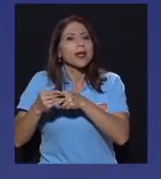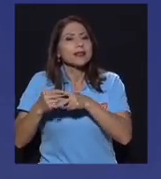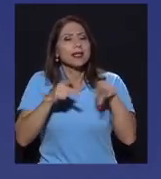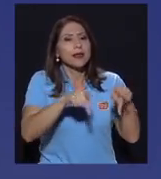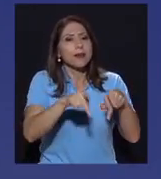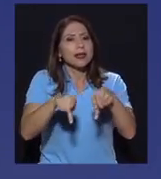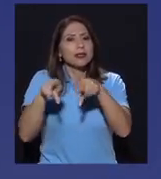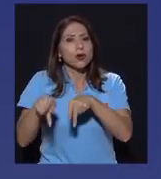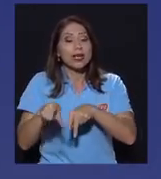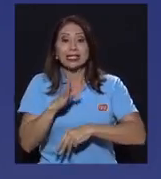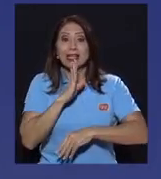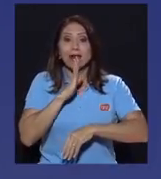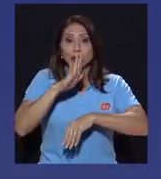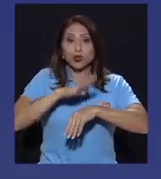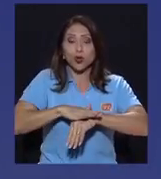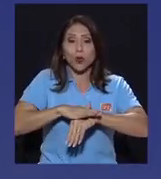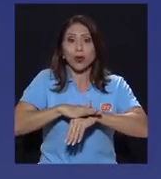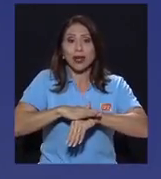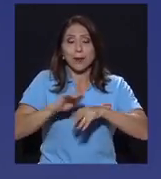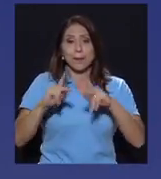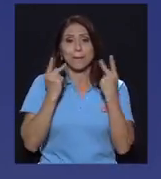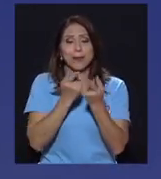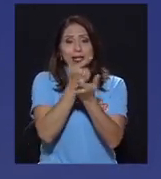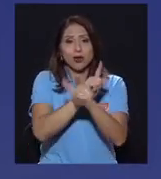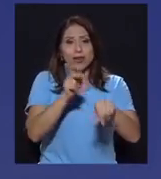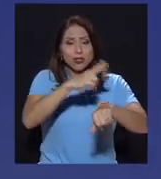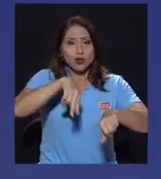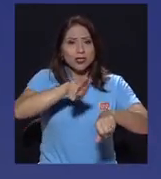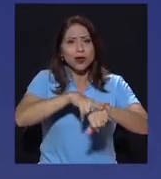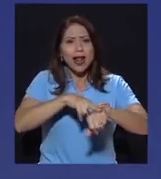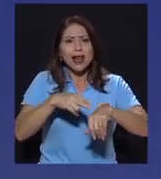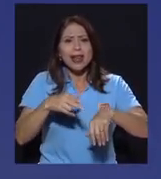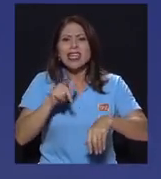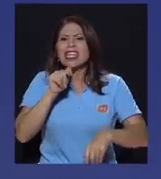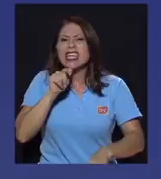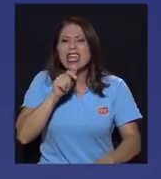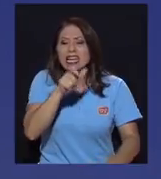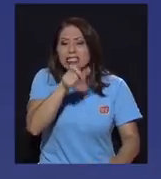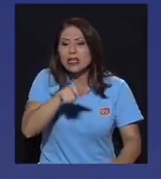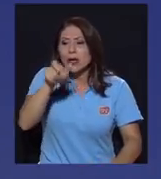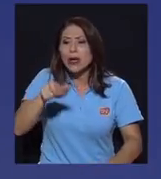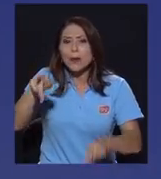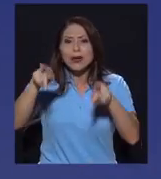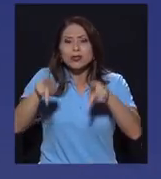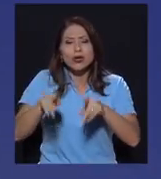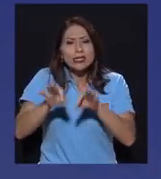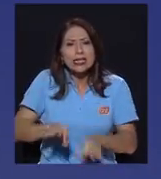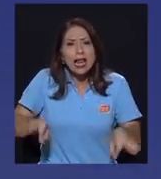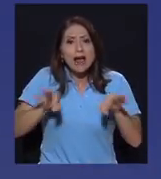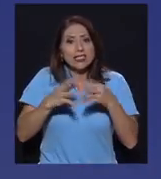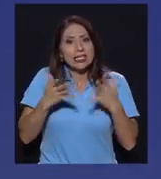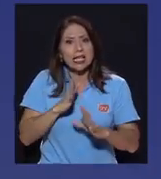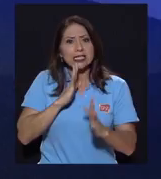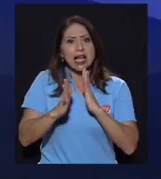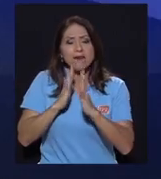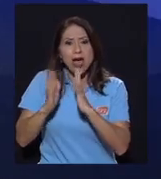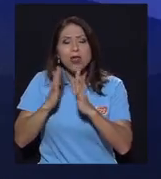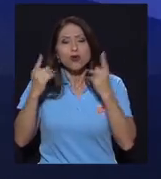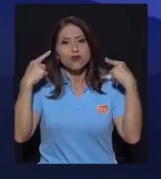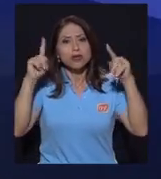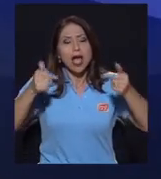hablamos del partido de liberación al liberación nacional quiénes son las personas claves con las que se han hablado y se han llegado a acuerdos